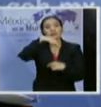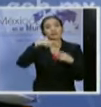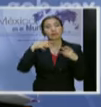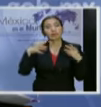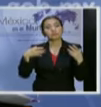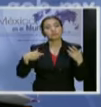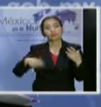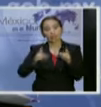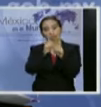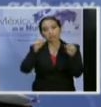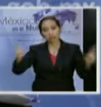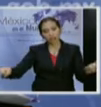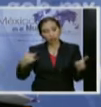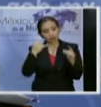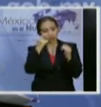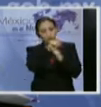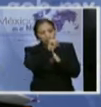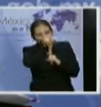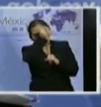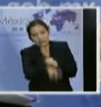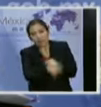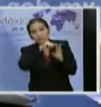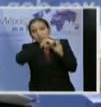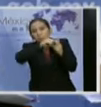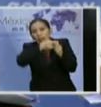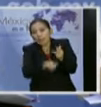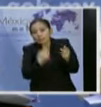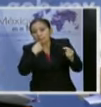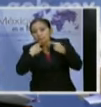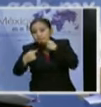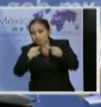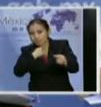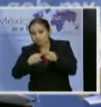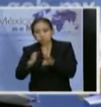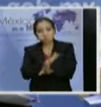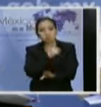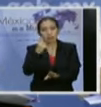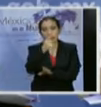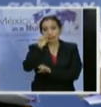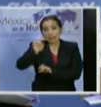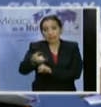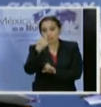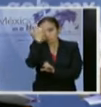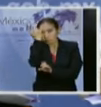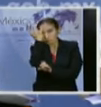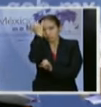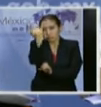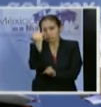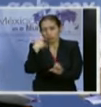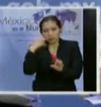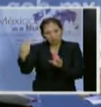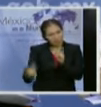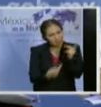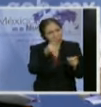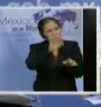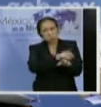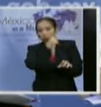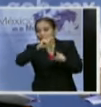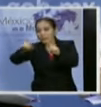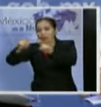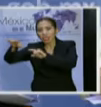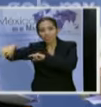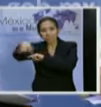que el desarrollo como tal es el punto de partida de la discusión, porque es un concepto que ha sido cuestionado pues por